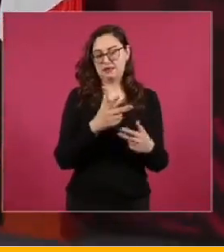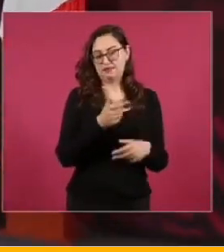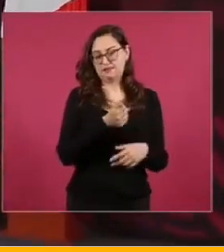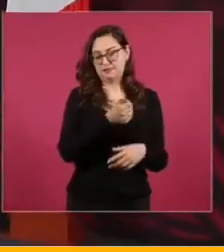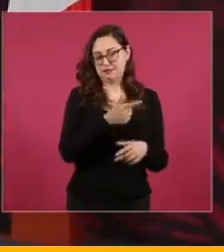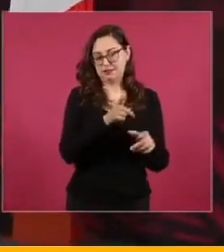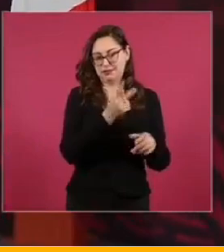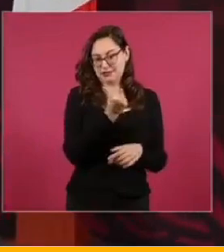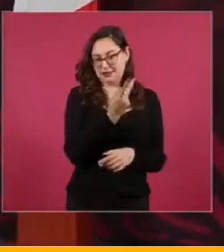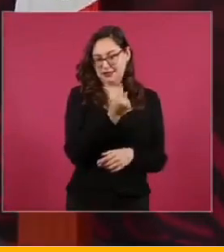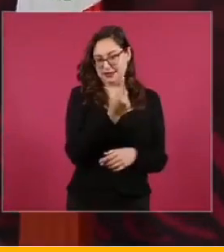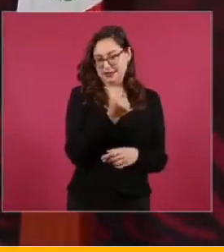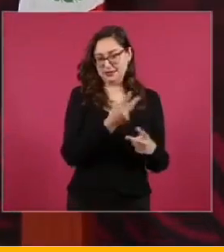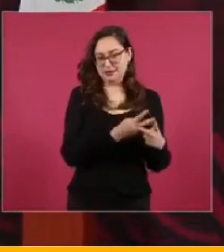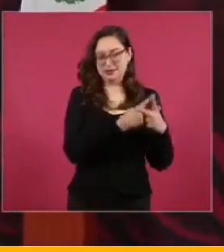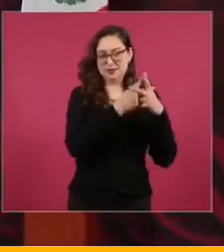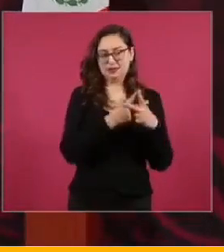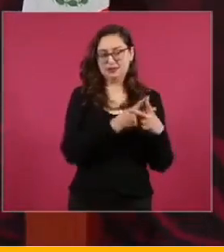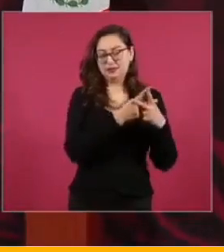de información